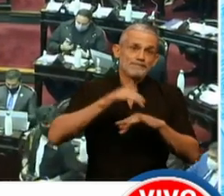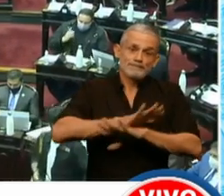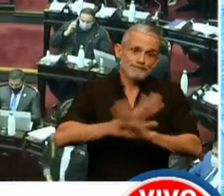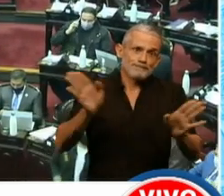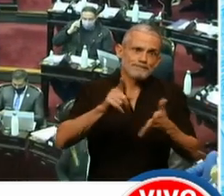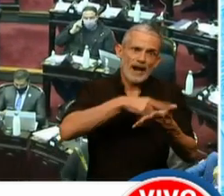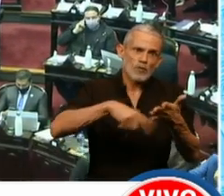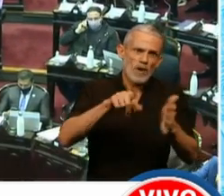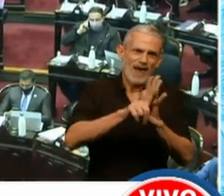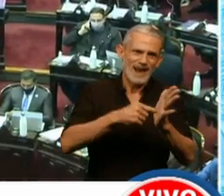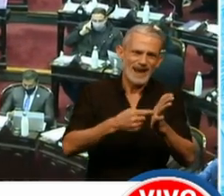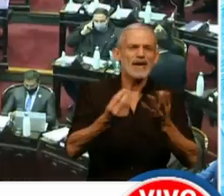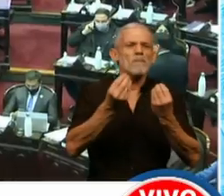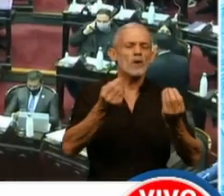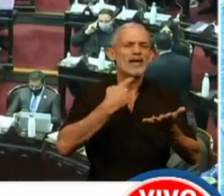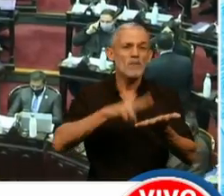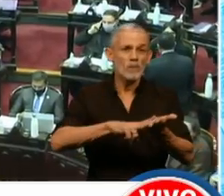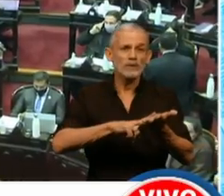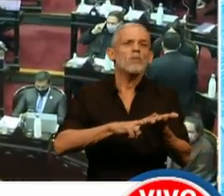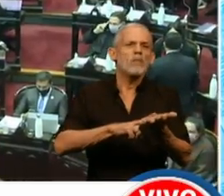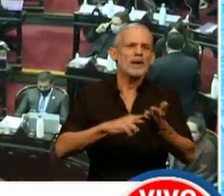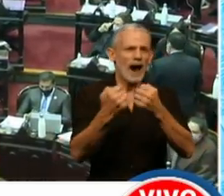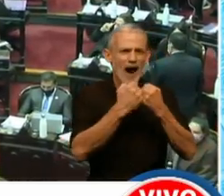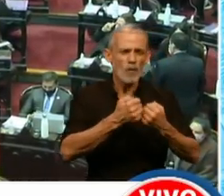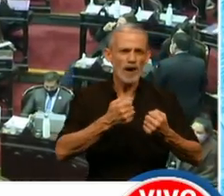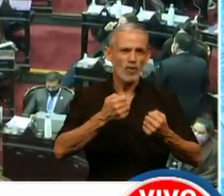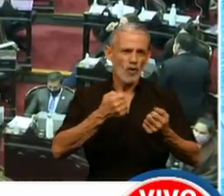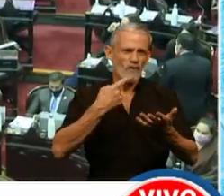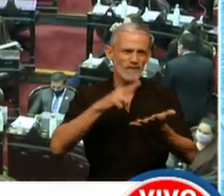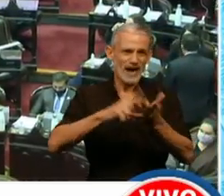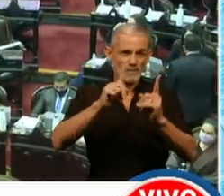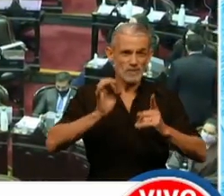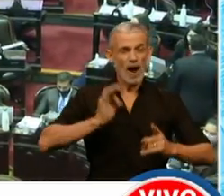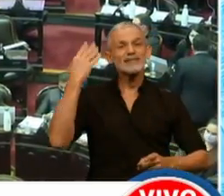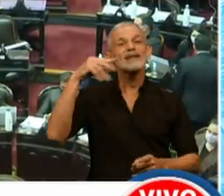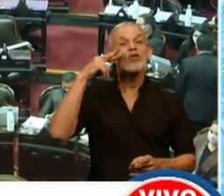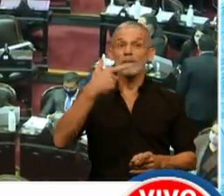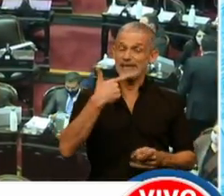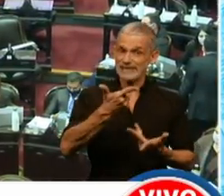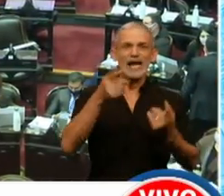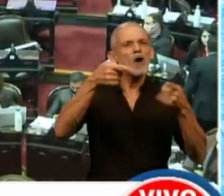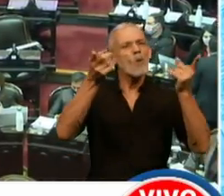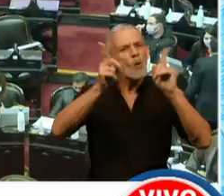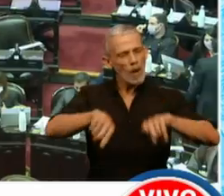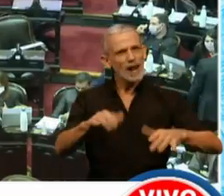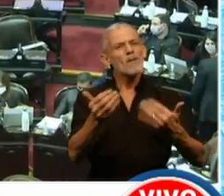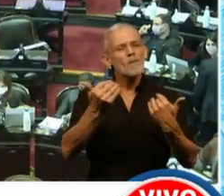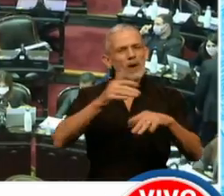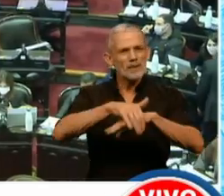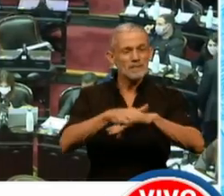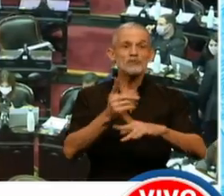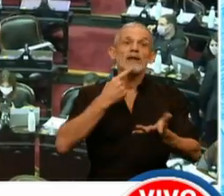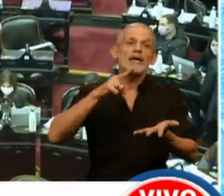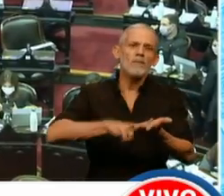sin efecto por aplicación justamente del pacto fiscal del 2017 ahora podrá volver a implementar podrá volver a